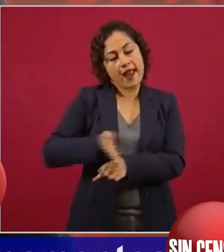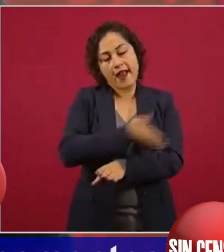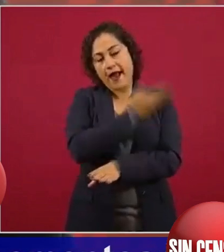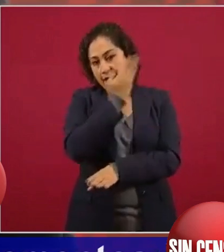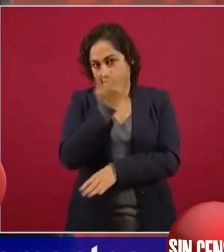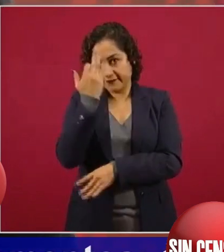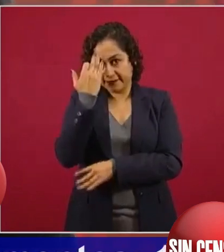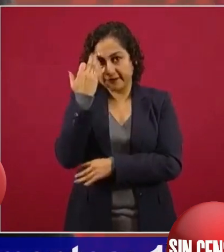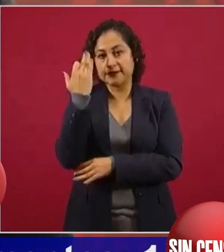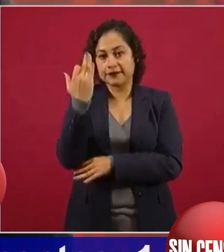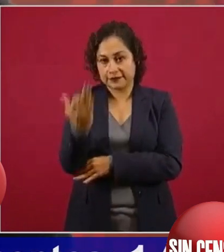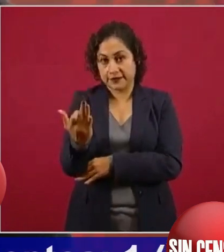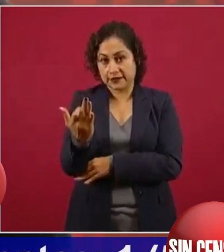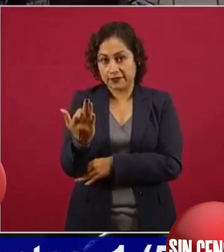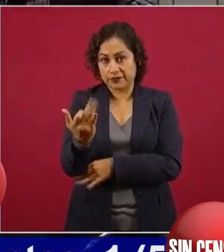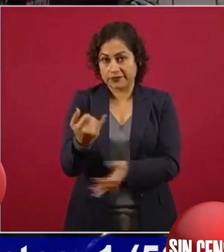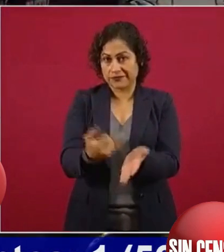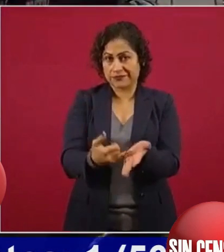cobraban muchísimo